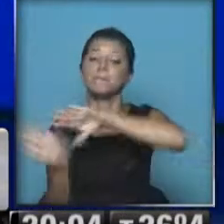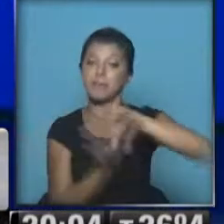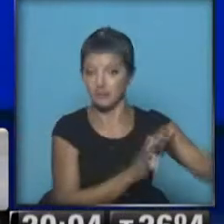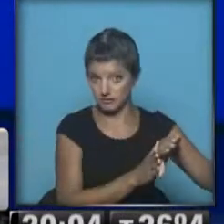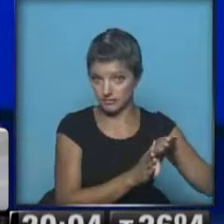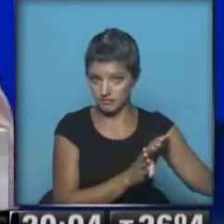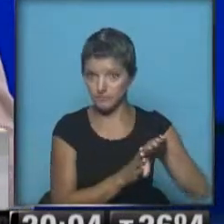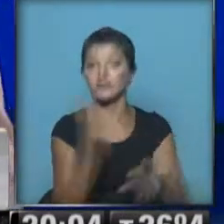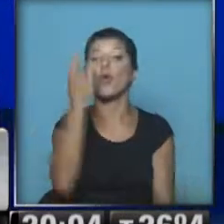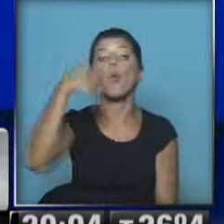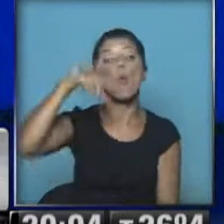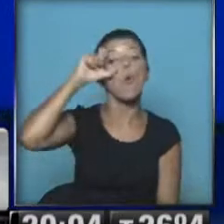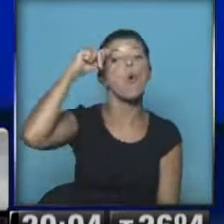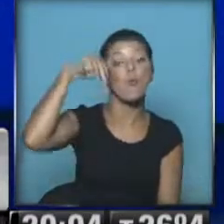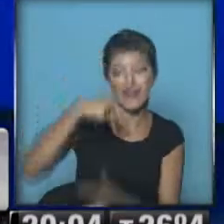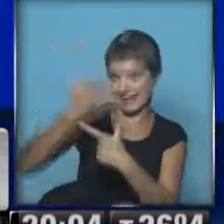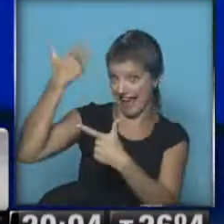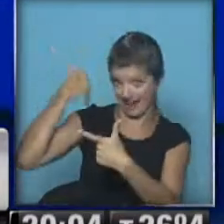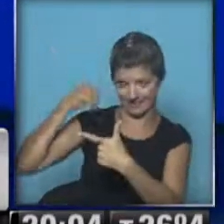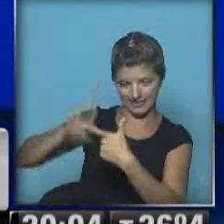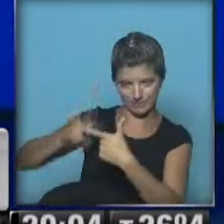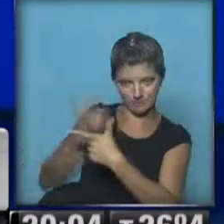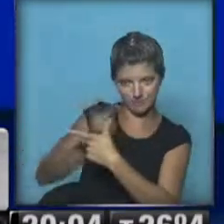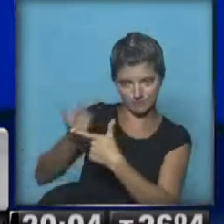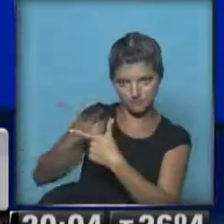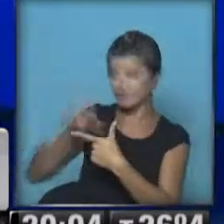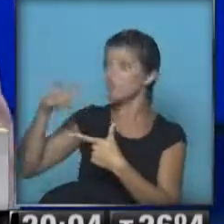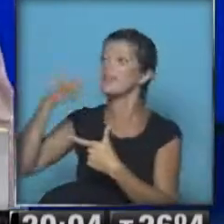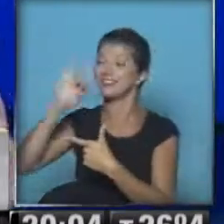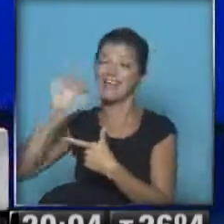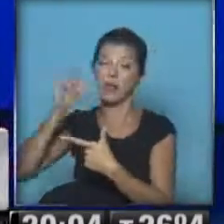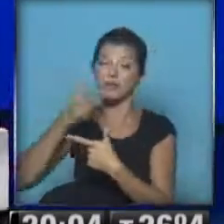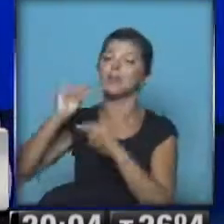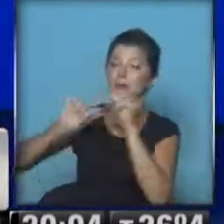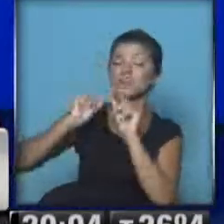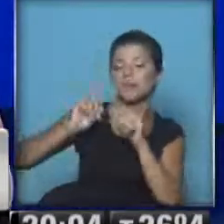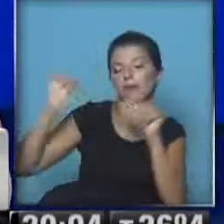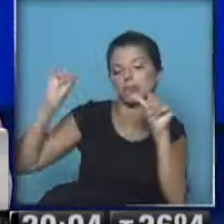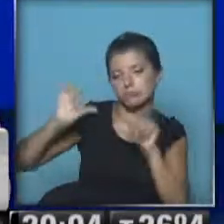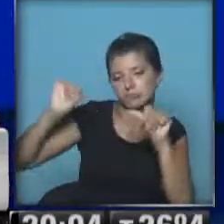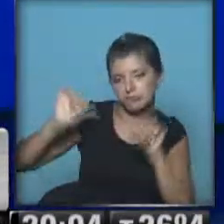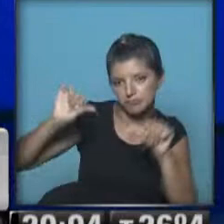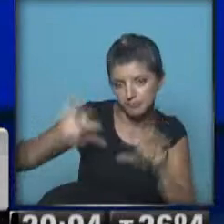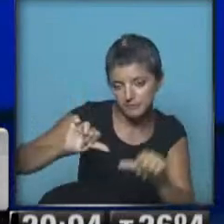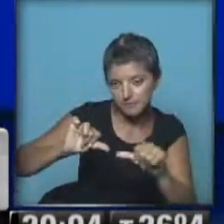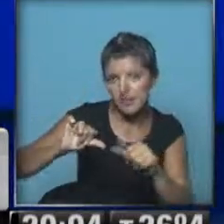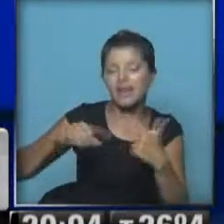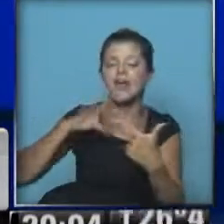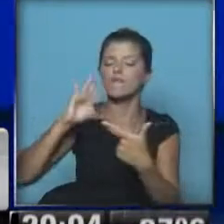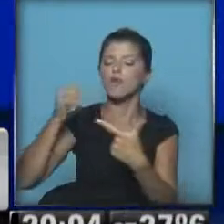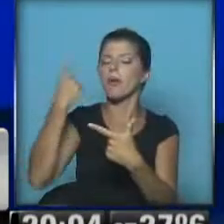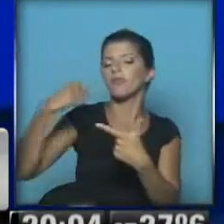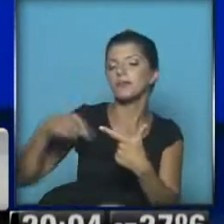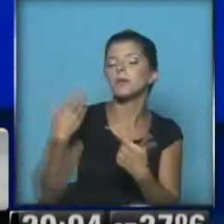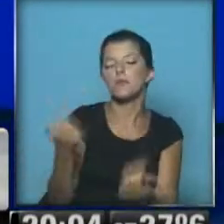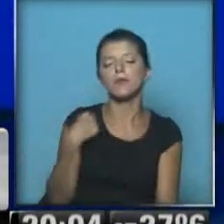Frente Amplio UNEN, que como decía Luis, se venía deshilachando, es decir, se venían esbozando un conjunto de señales que